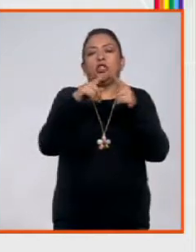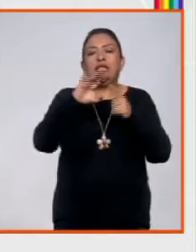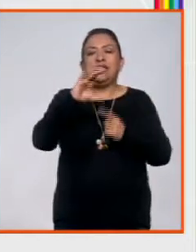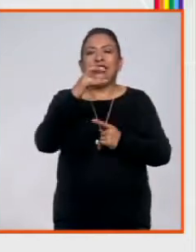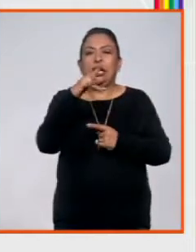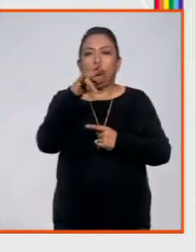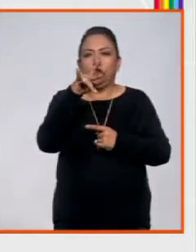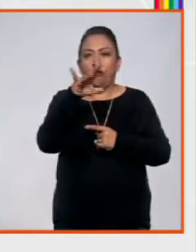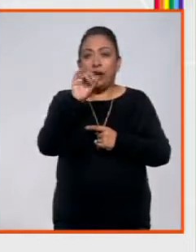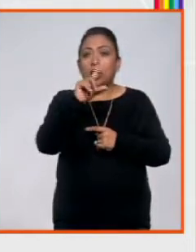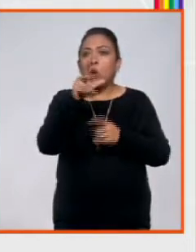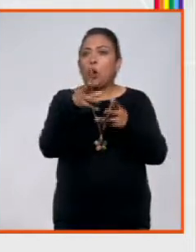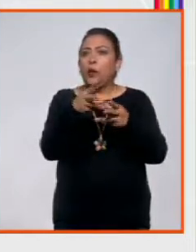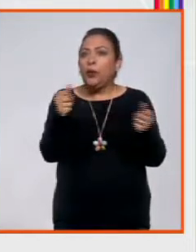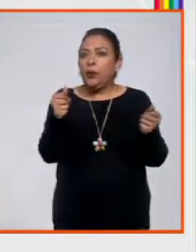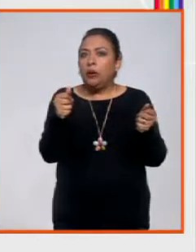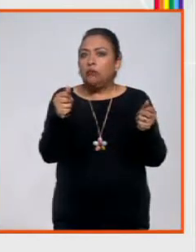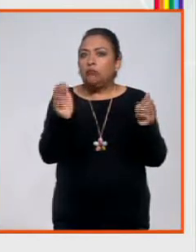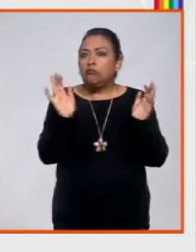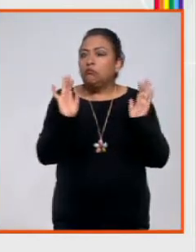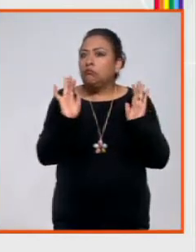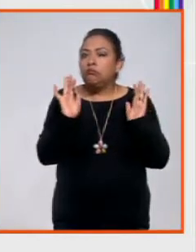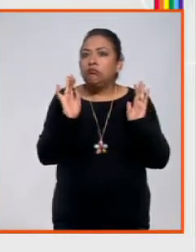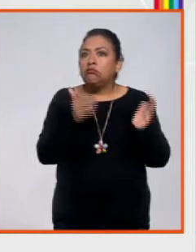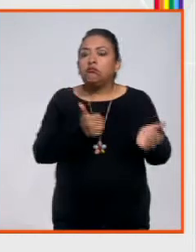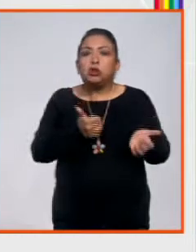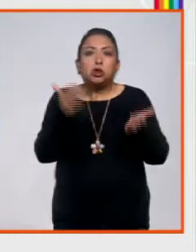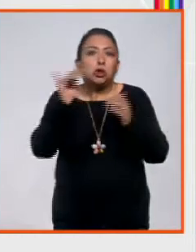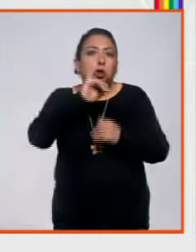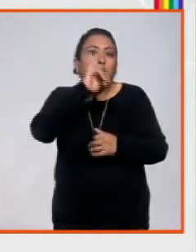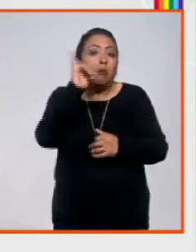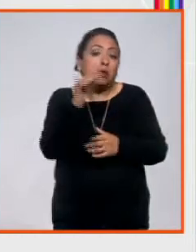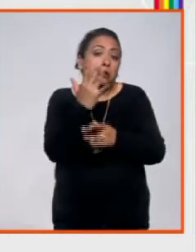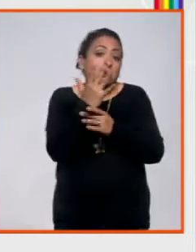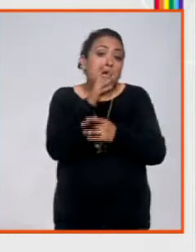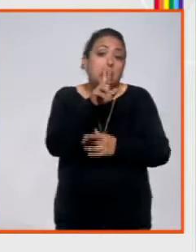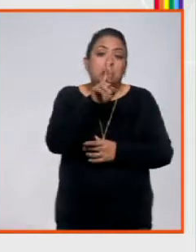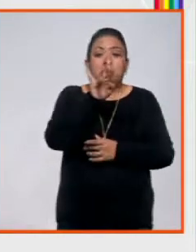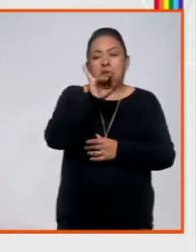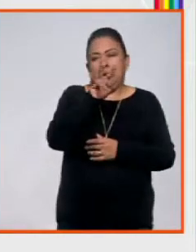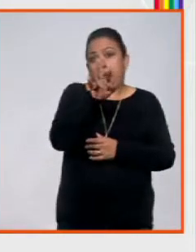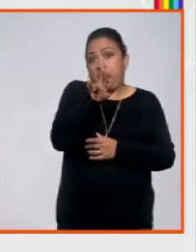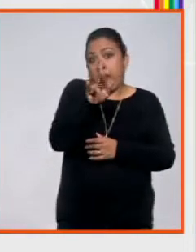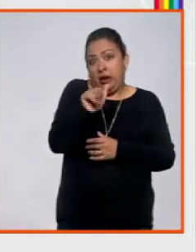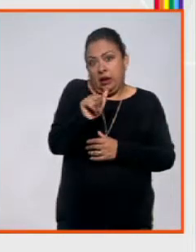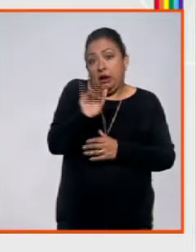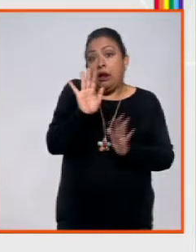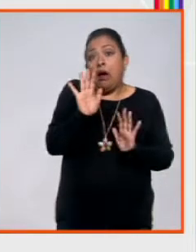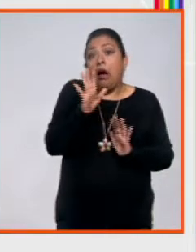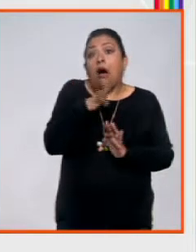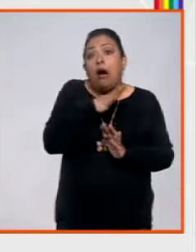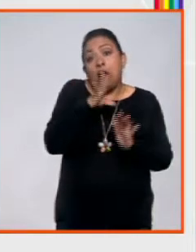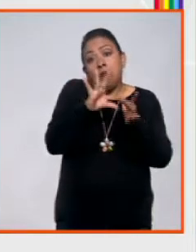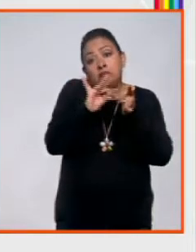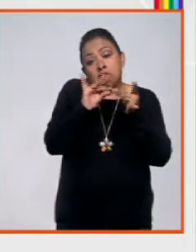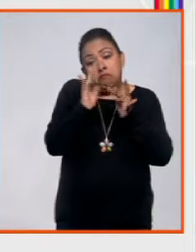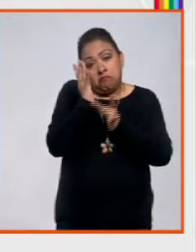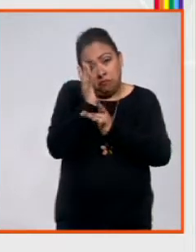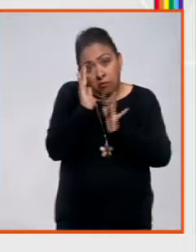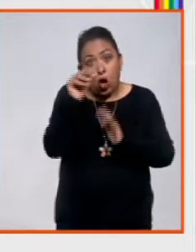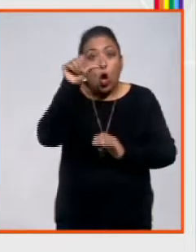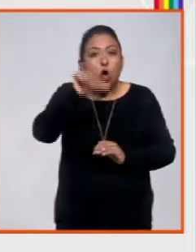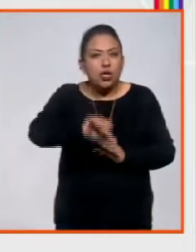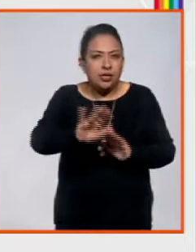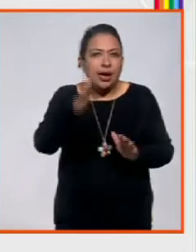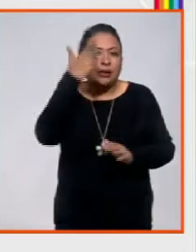desaparecido ya no llegó a nunca llegó al parecer él digamos está esta versión lo que hoy